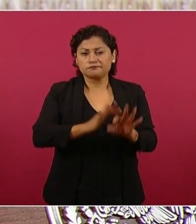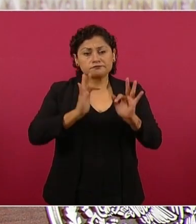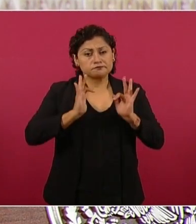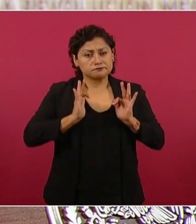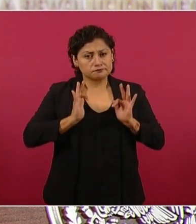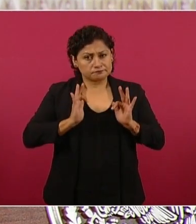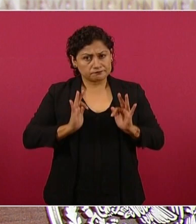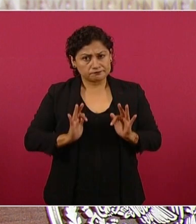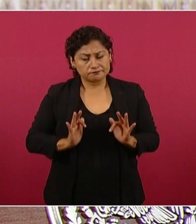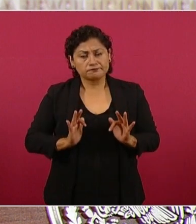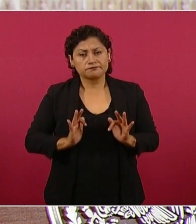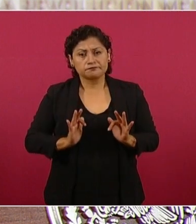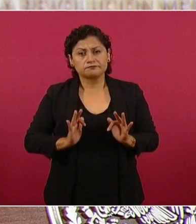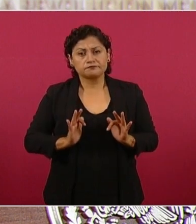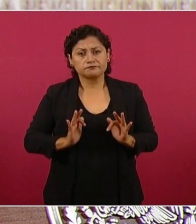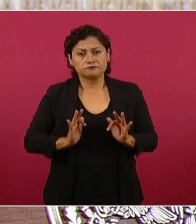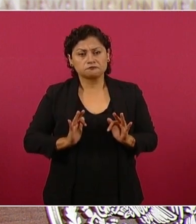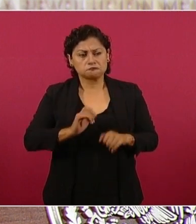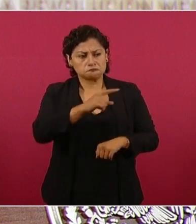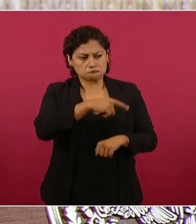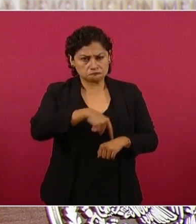ellos están